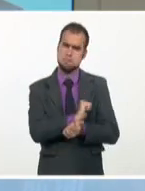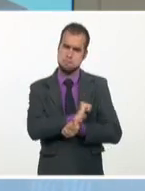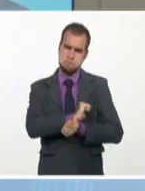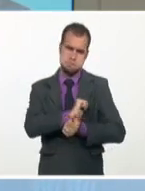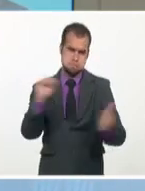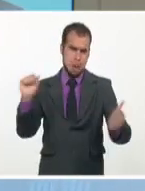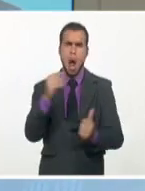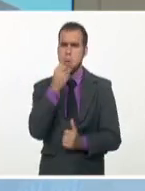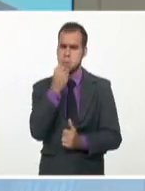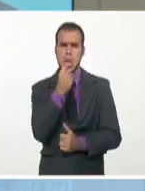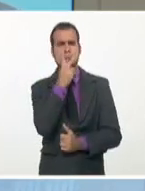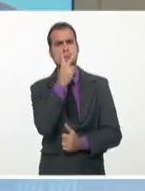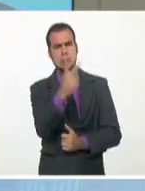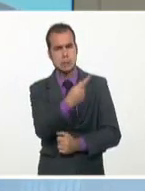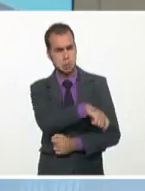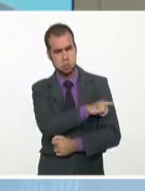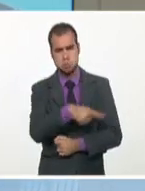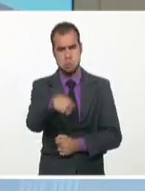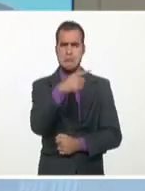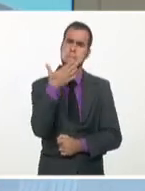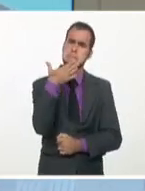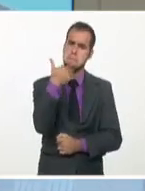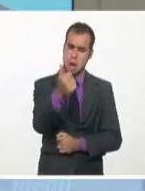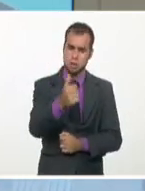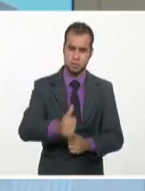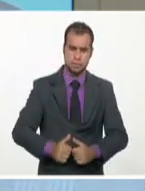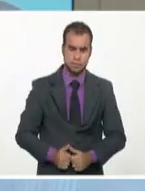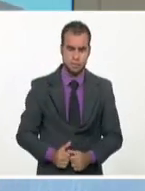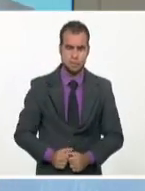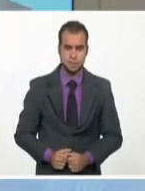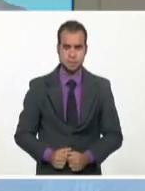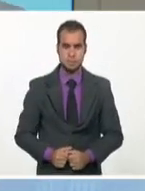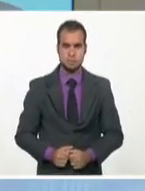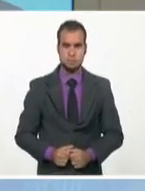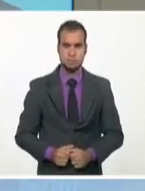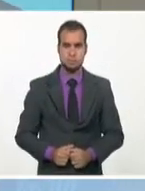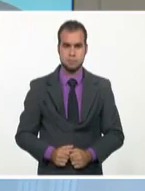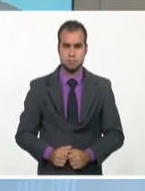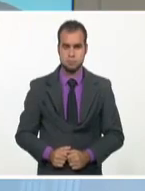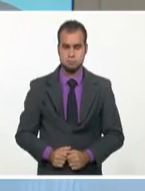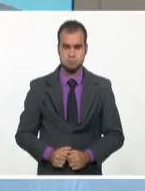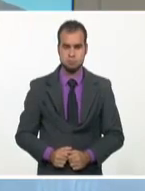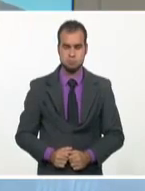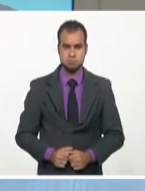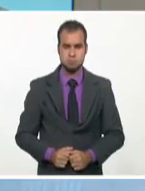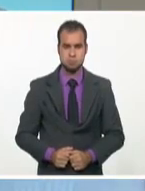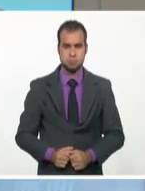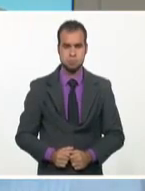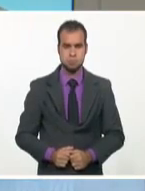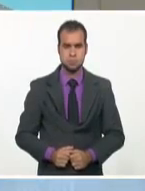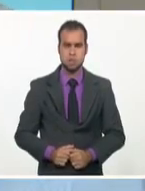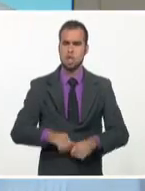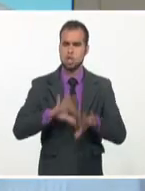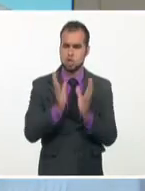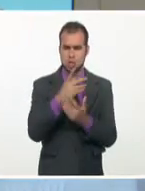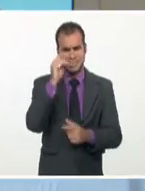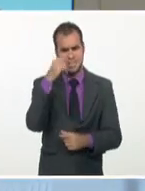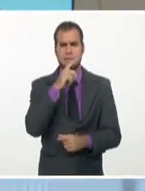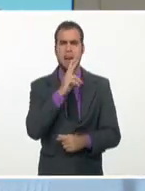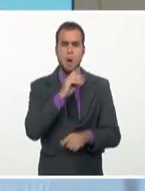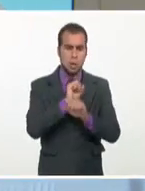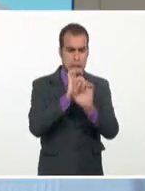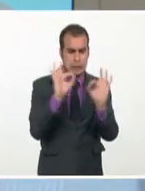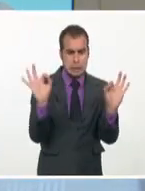mucho mejor servicio, podríamos tener mucho mejor los indicadores, tanto de saneamiento como de abastecimiento de